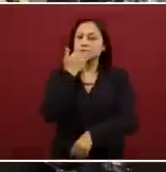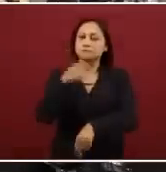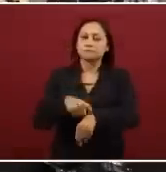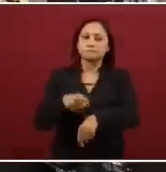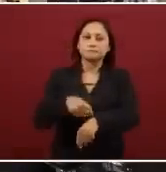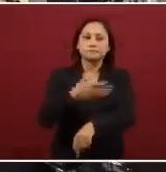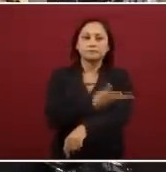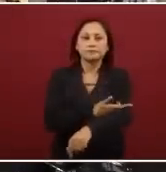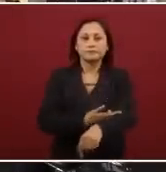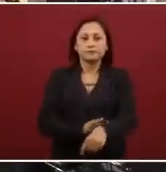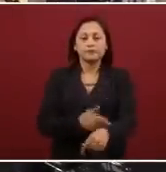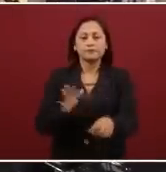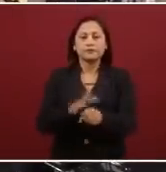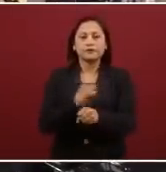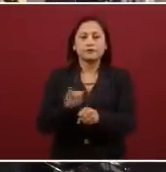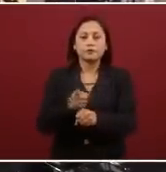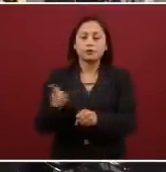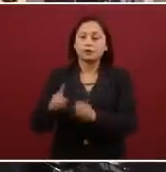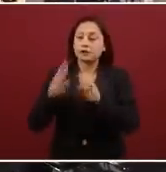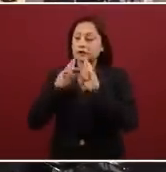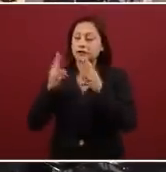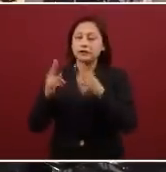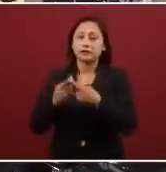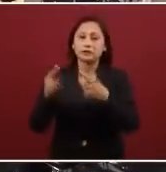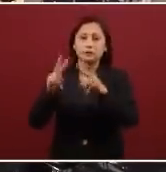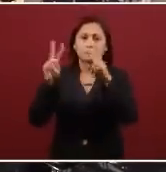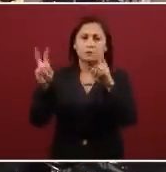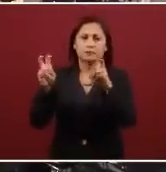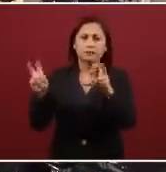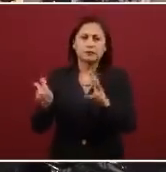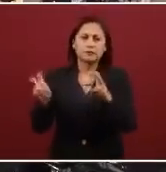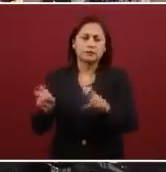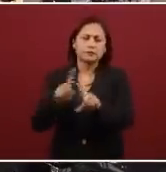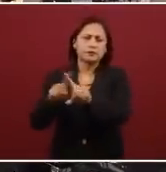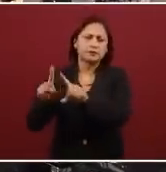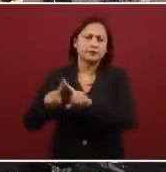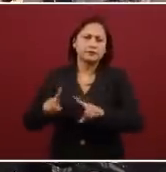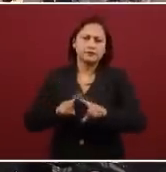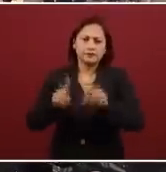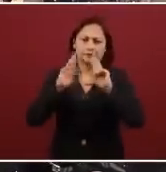se trataron muchos temas en la reunión de seguridad desde